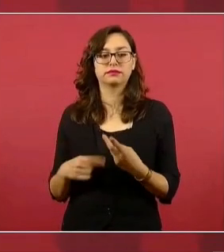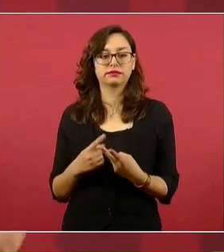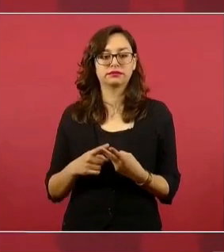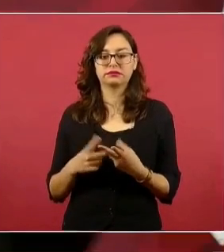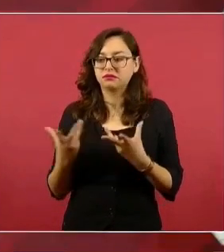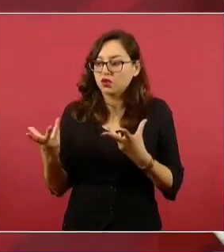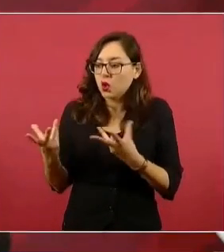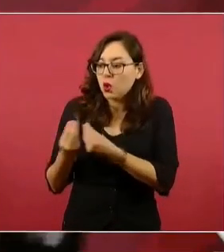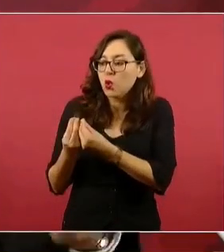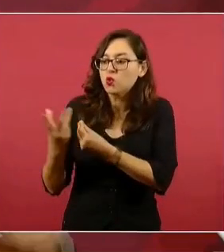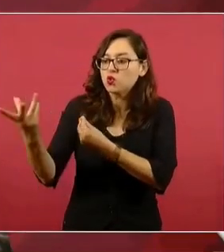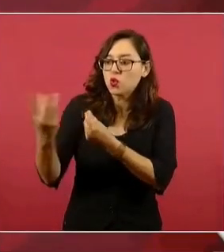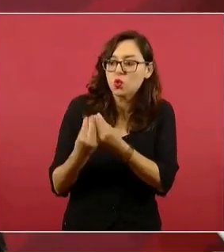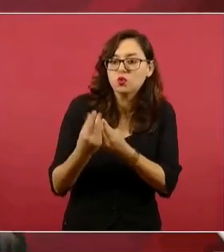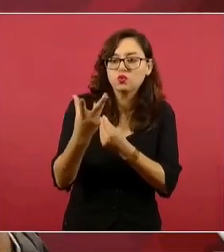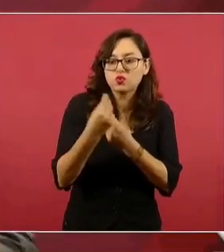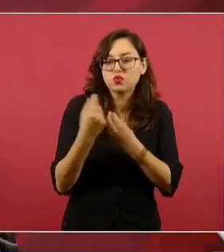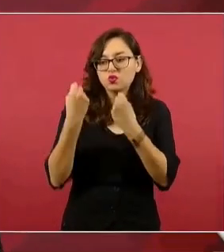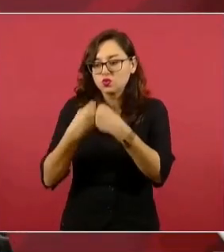y no se logró.